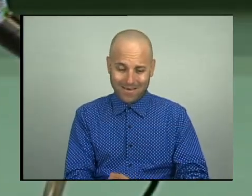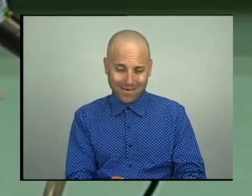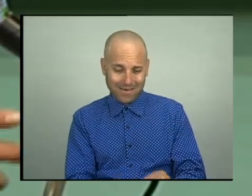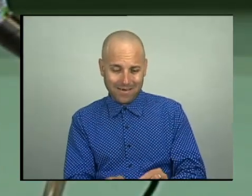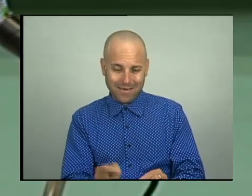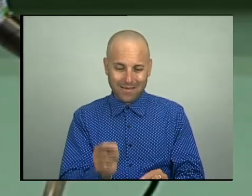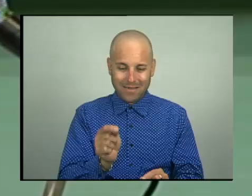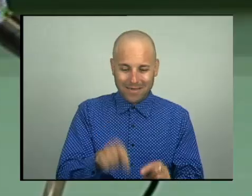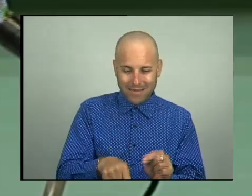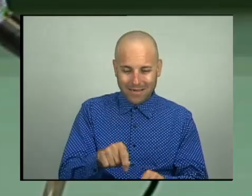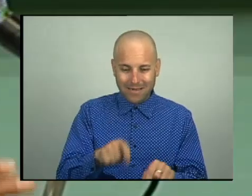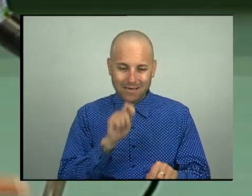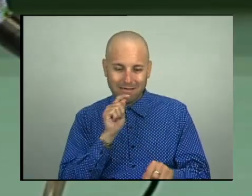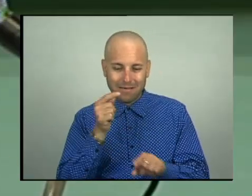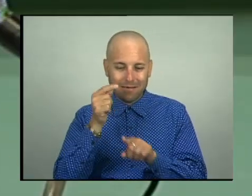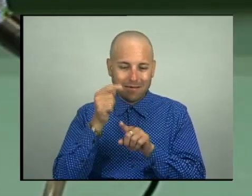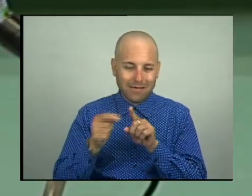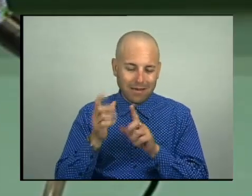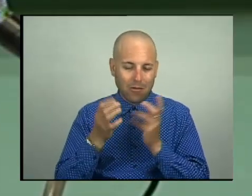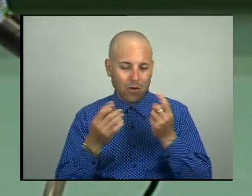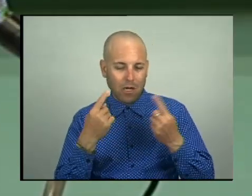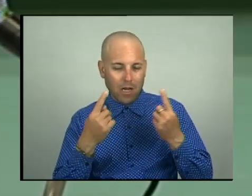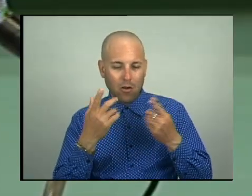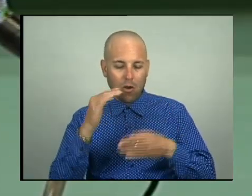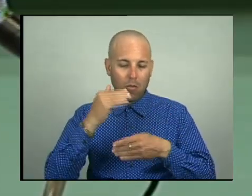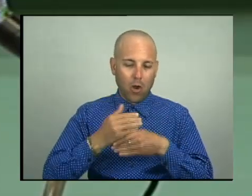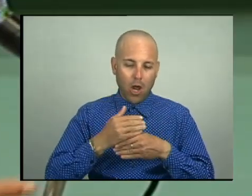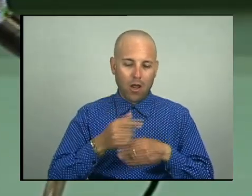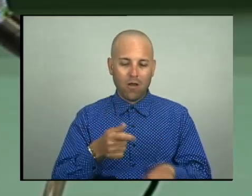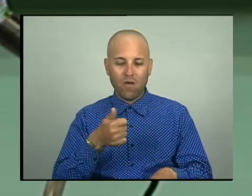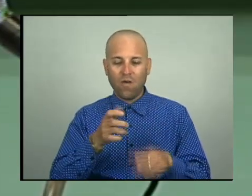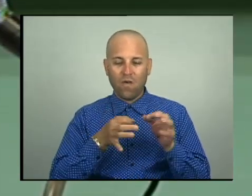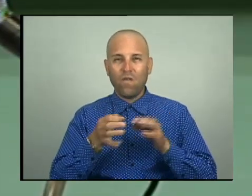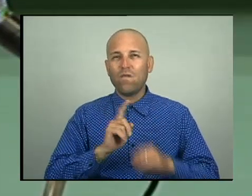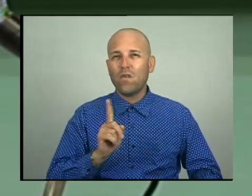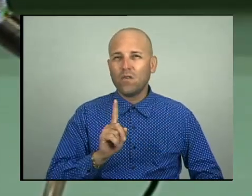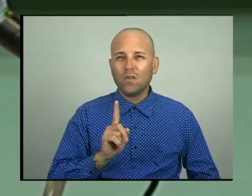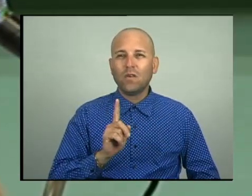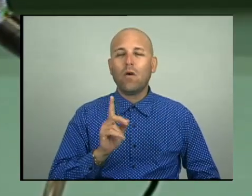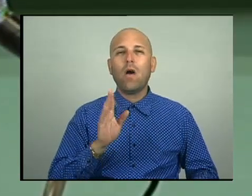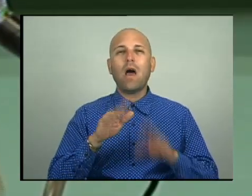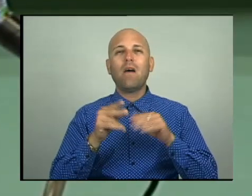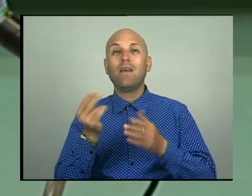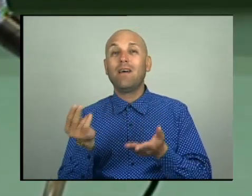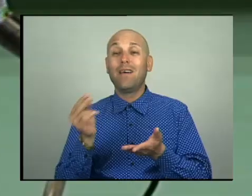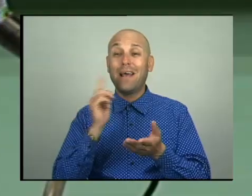pueden lesionar el sistema de conducción y quedar con cierto grado de bloqueo, inclusive a veces hay que ponerle marcapasos.